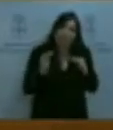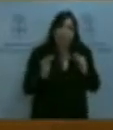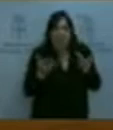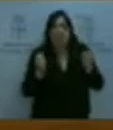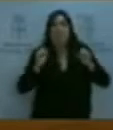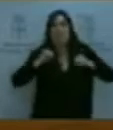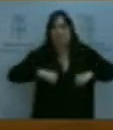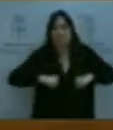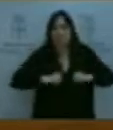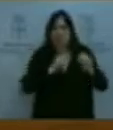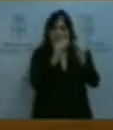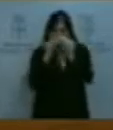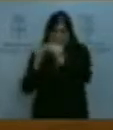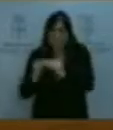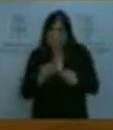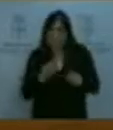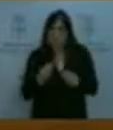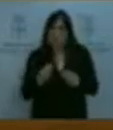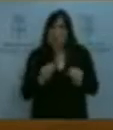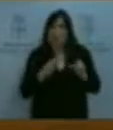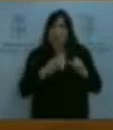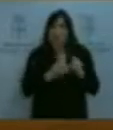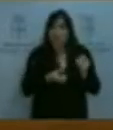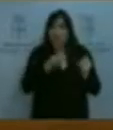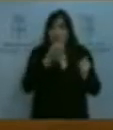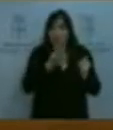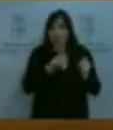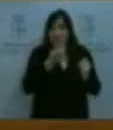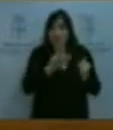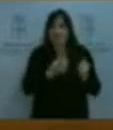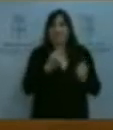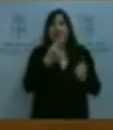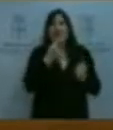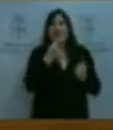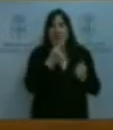Partido Socialista decidió irse del pacto educativo.